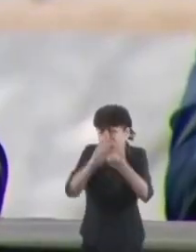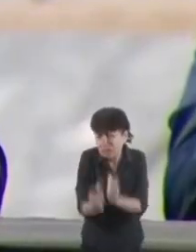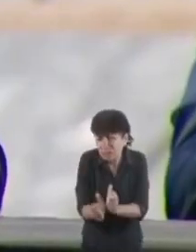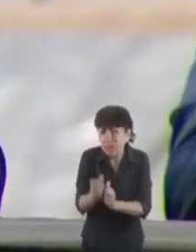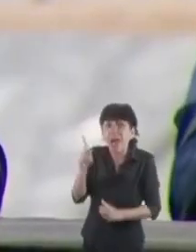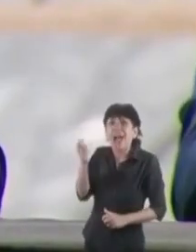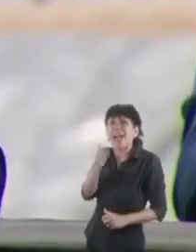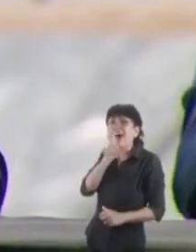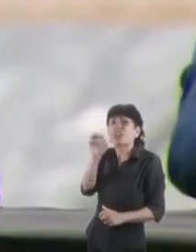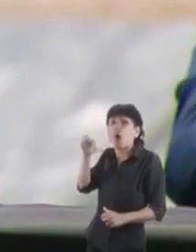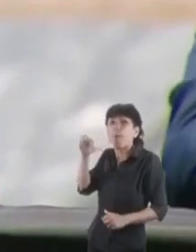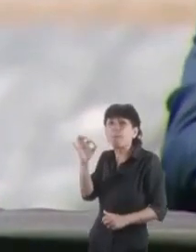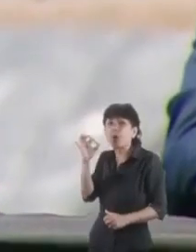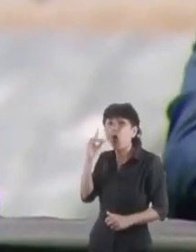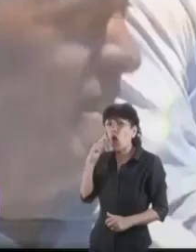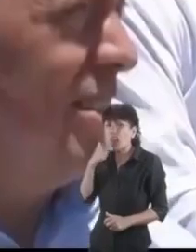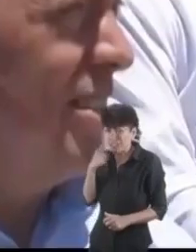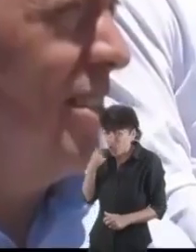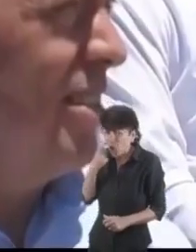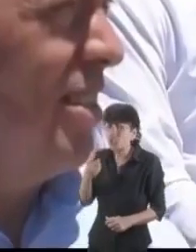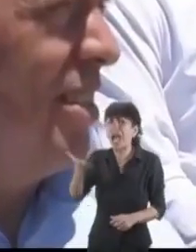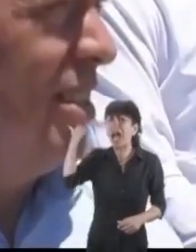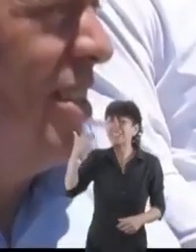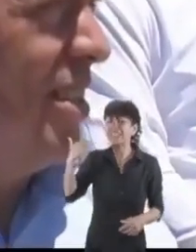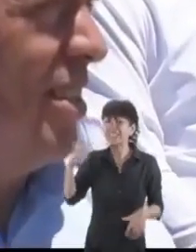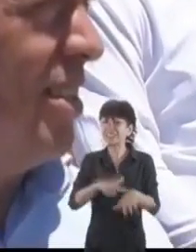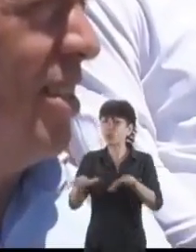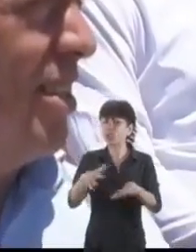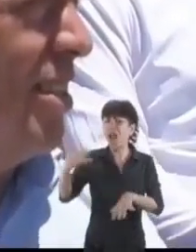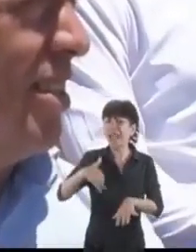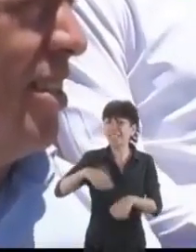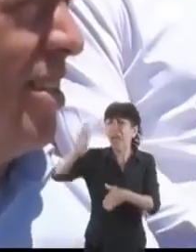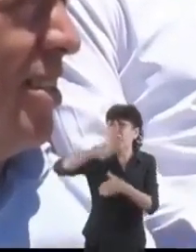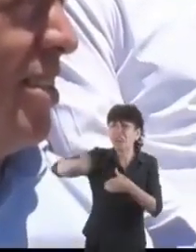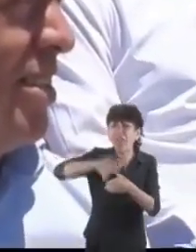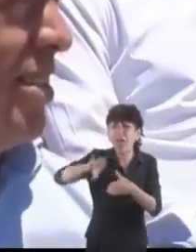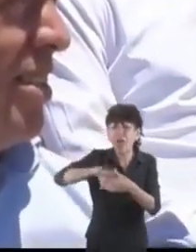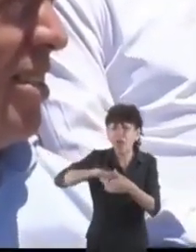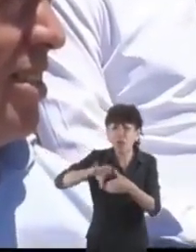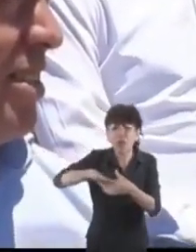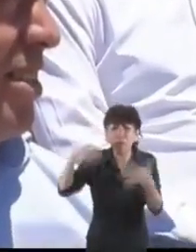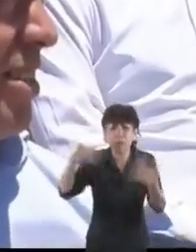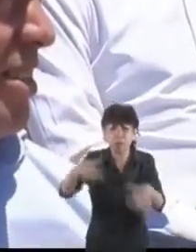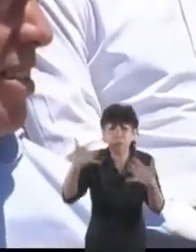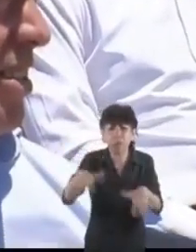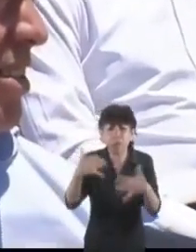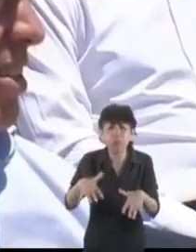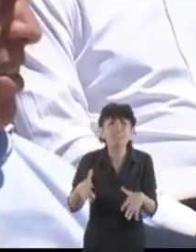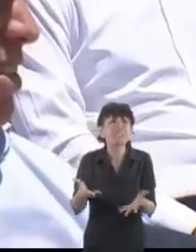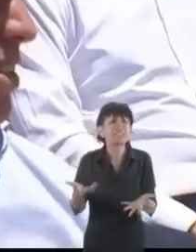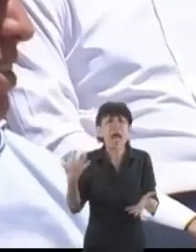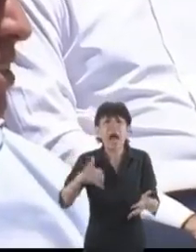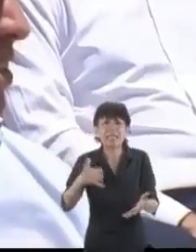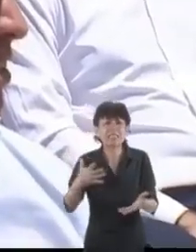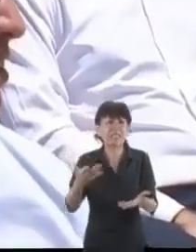los intendentes, vimos lo que era esa Argentina. Esa Argentina que se había endeudado en muy poco tiempo, esa Argentina que nos había dejado en una situación de